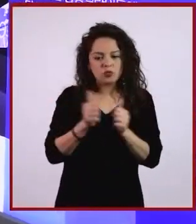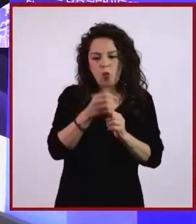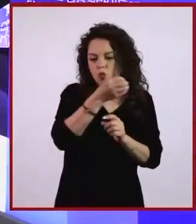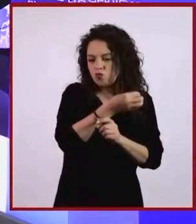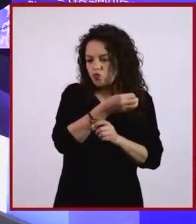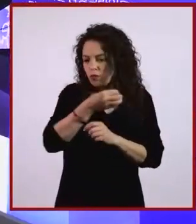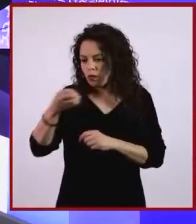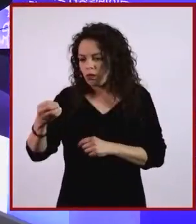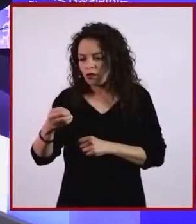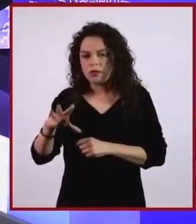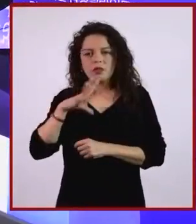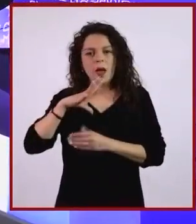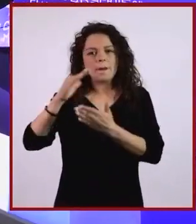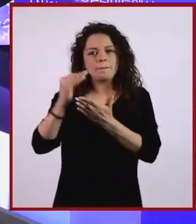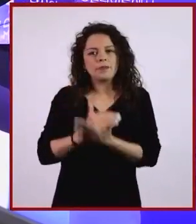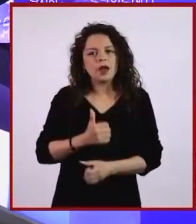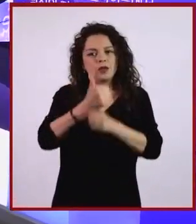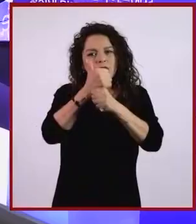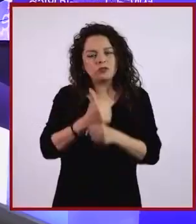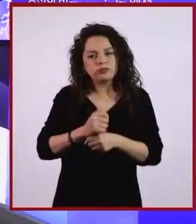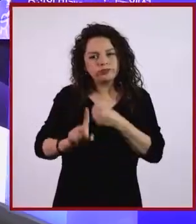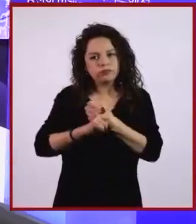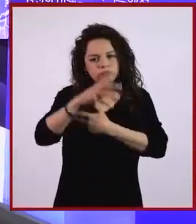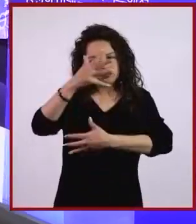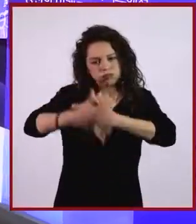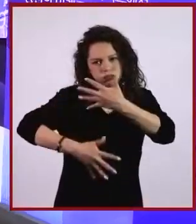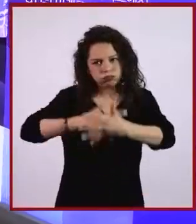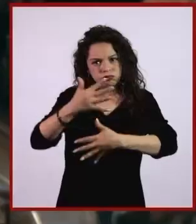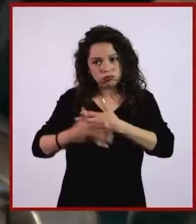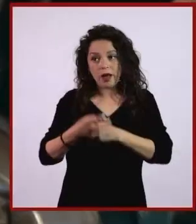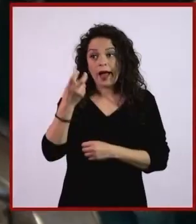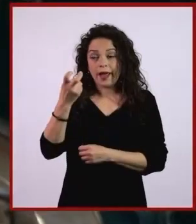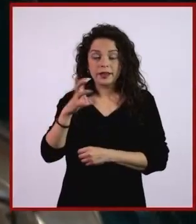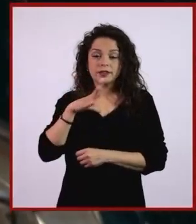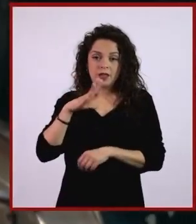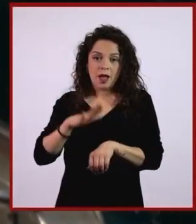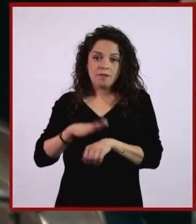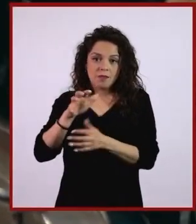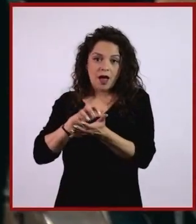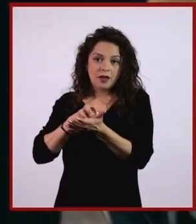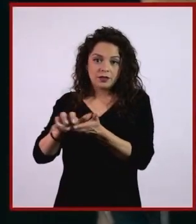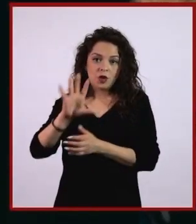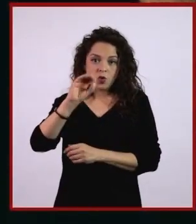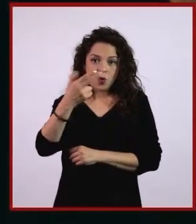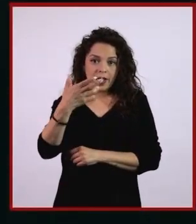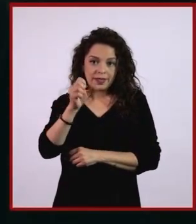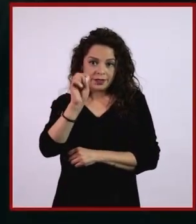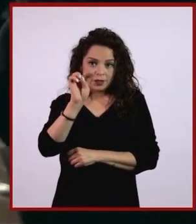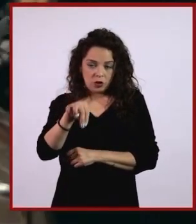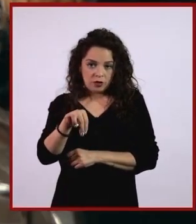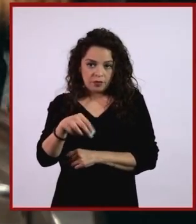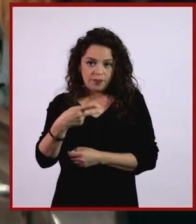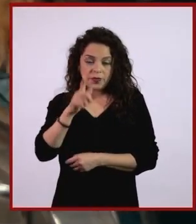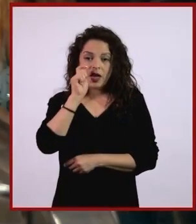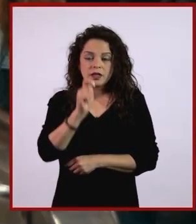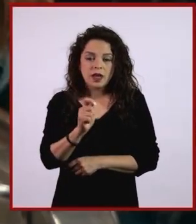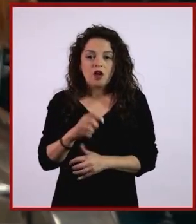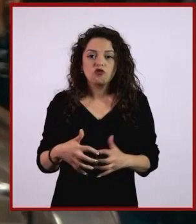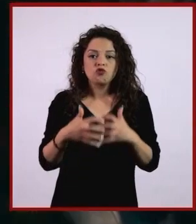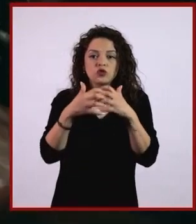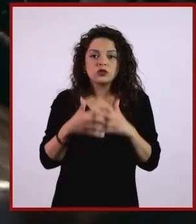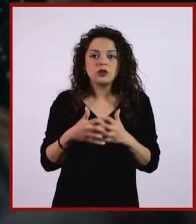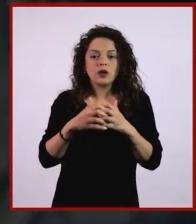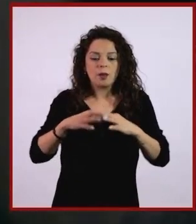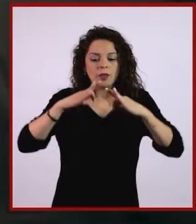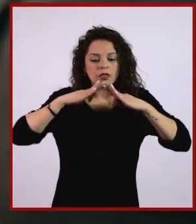más organizada, donde hay menos violencia, serían las sociedades con una mayor cohesión, ¿no? Generalmente, cuando hablamos de cohesión social, nos referimos a un